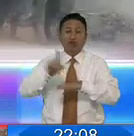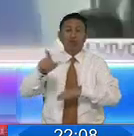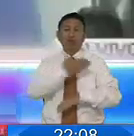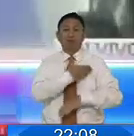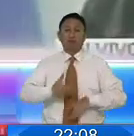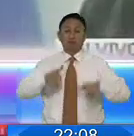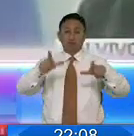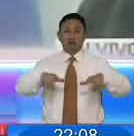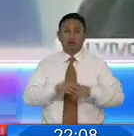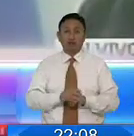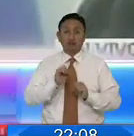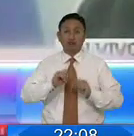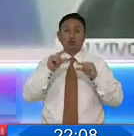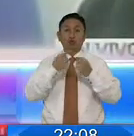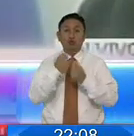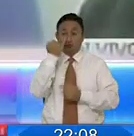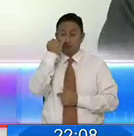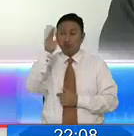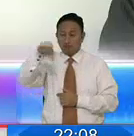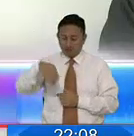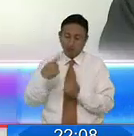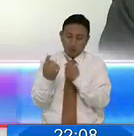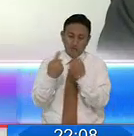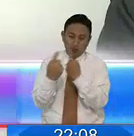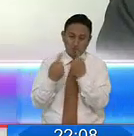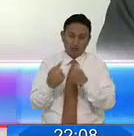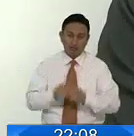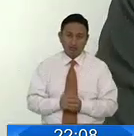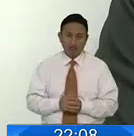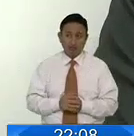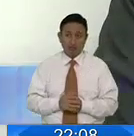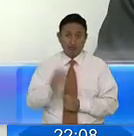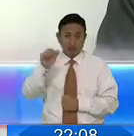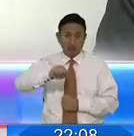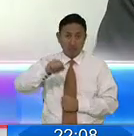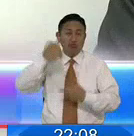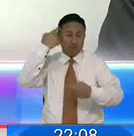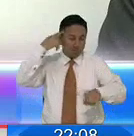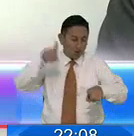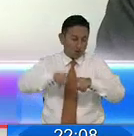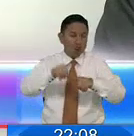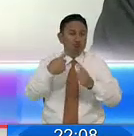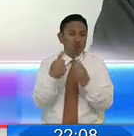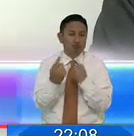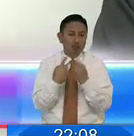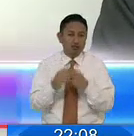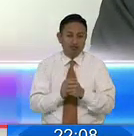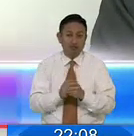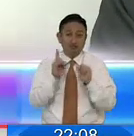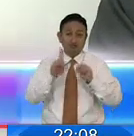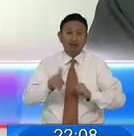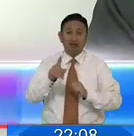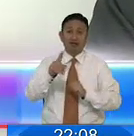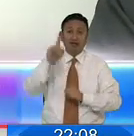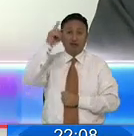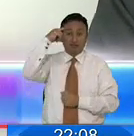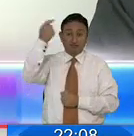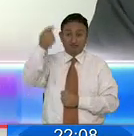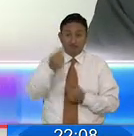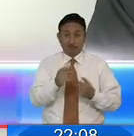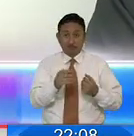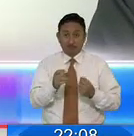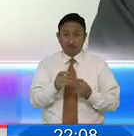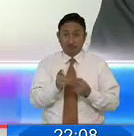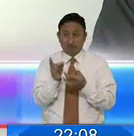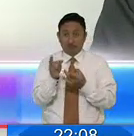diálogo con los dirigentes no se sienta a dialogar y ese diálogo es el que hace que fracase la cuarta etapa